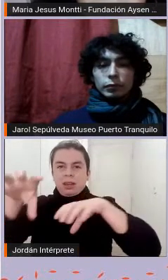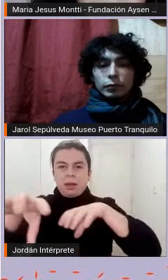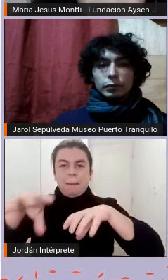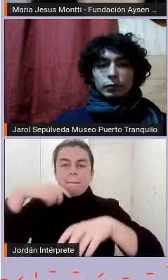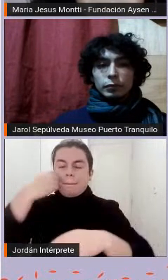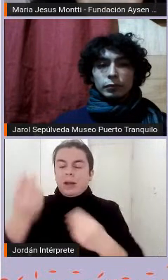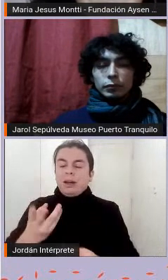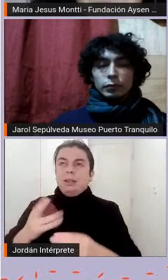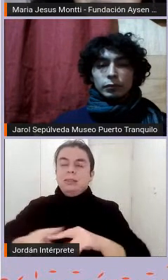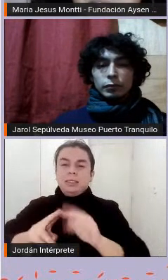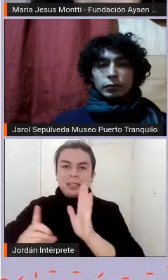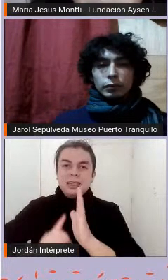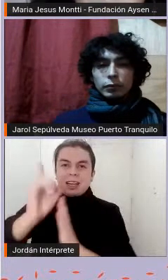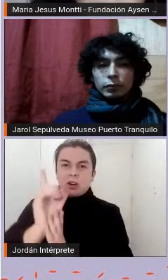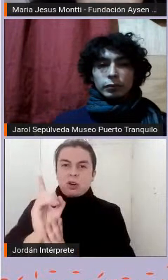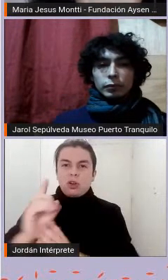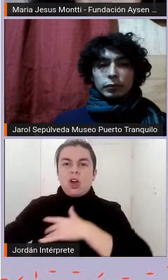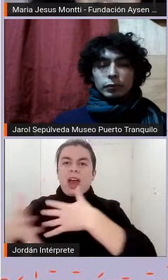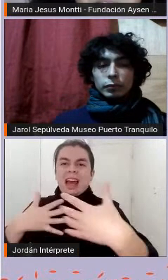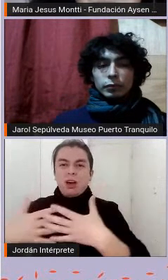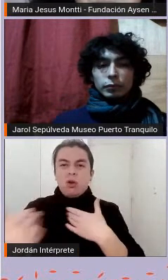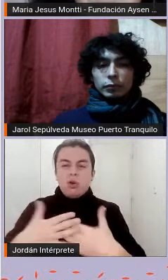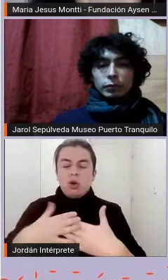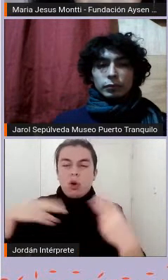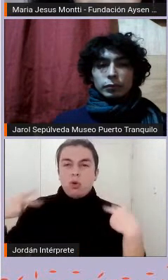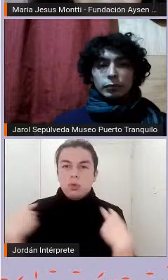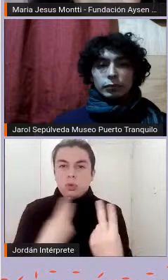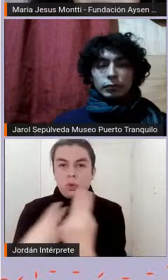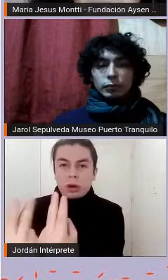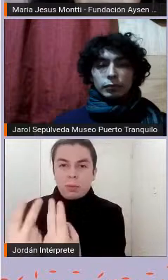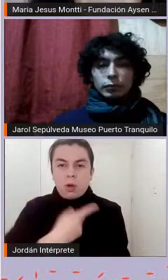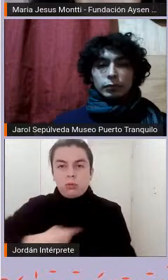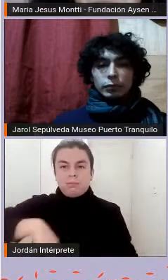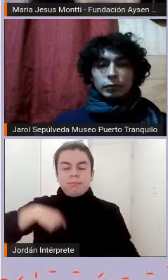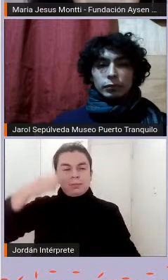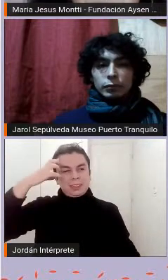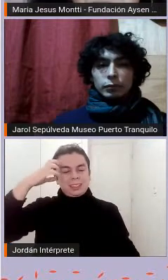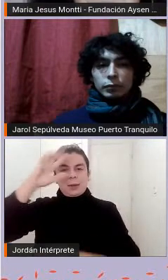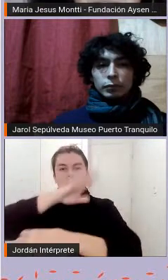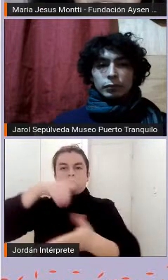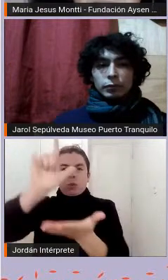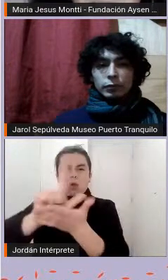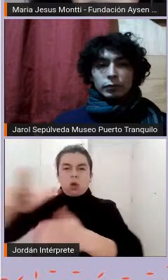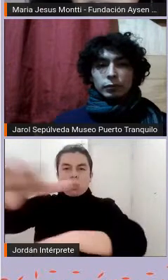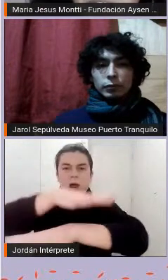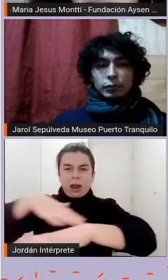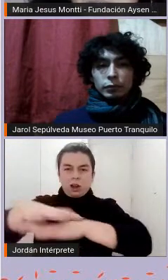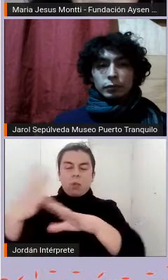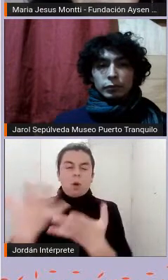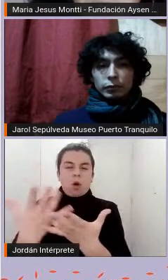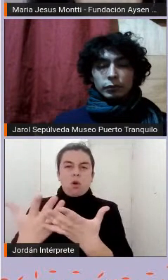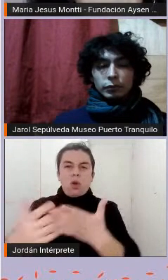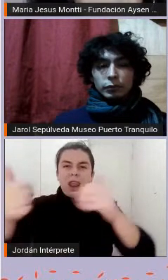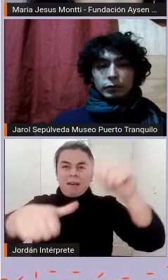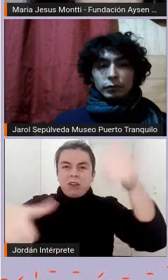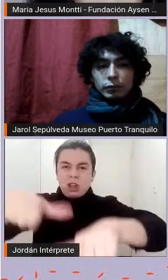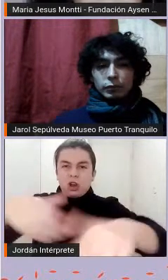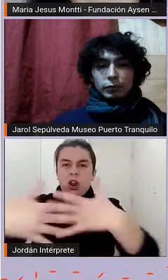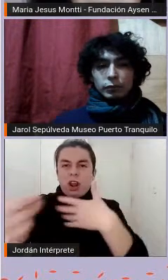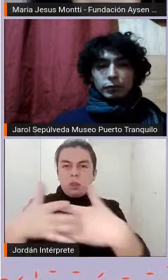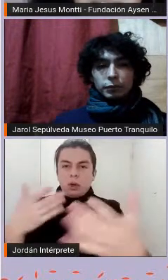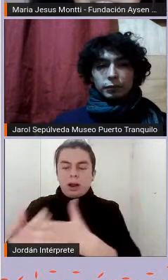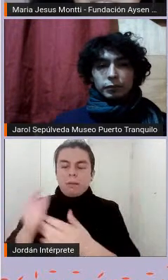como entendemos el territorio de Aysén como un laboratorio natural para generar nuevos conocimientos y aprendizajes en conservación de la